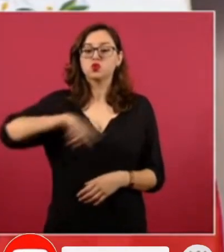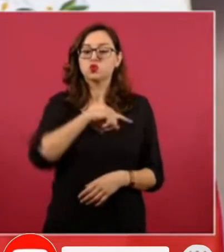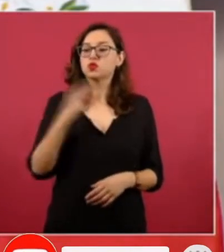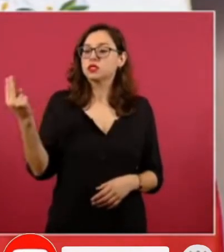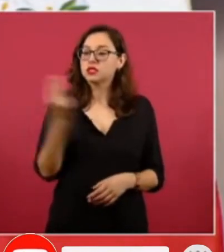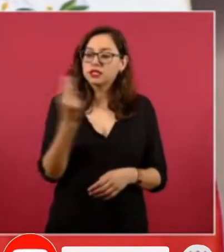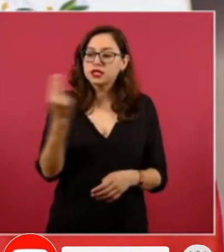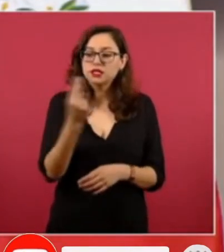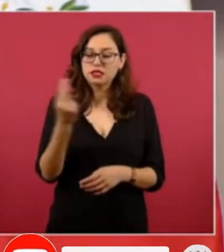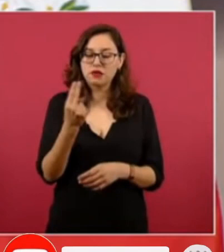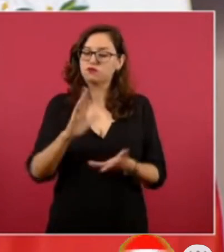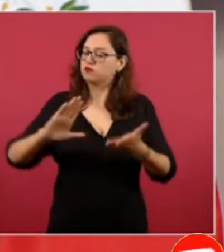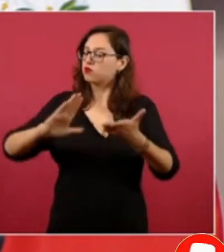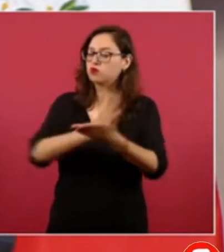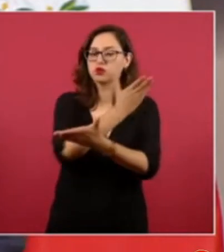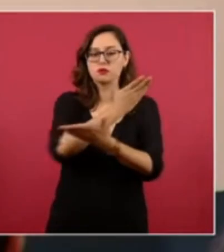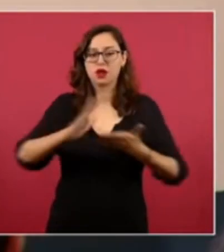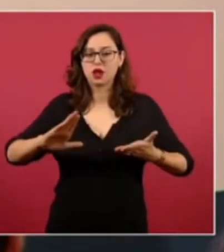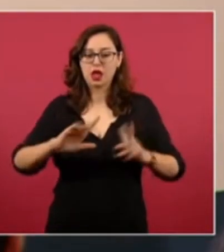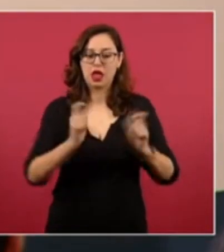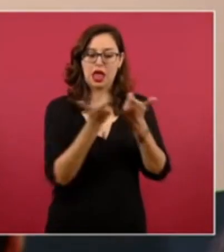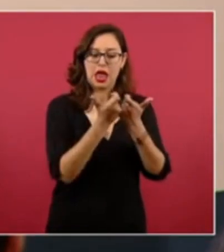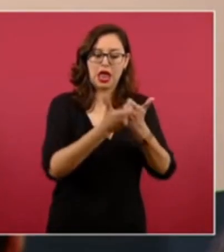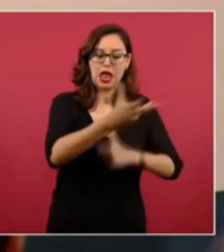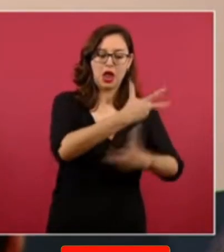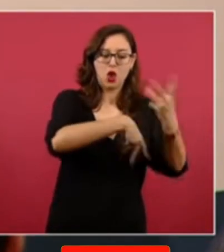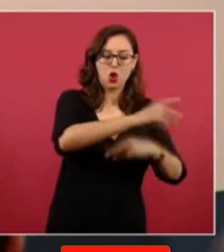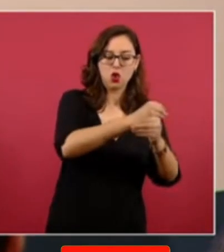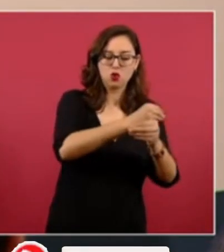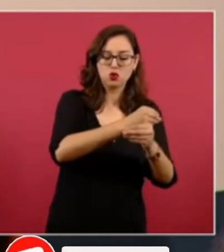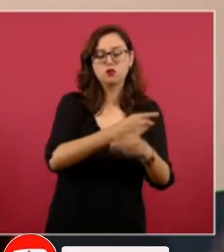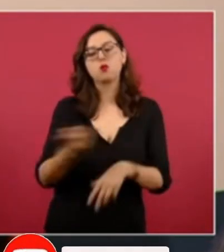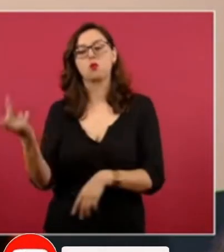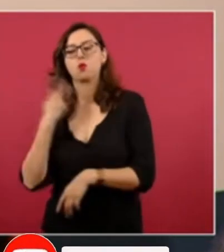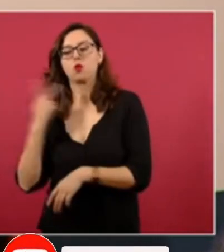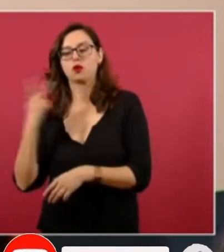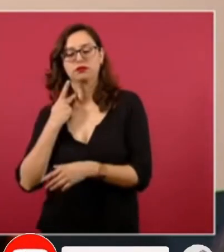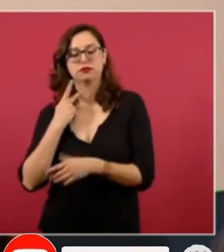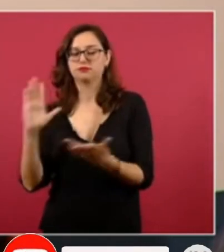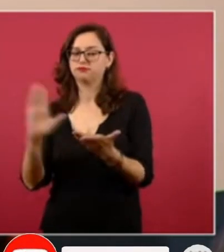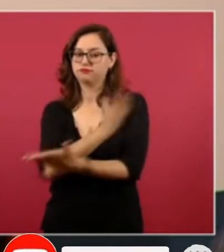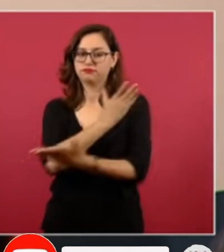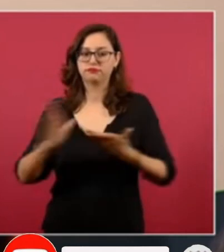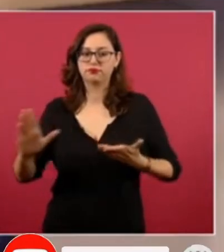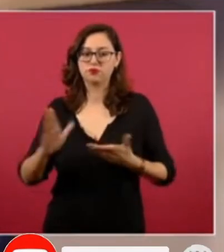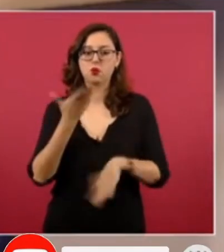separar el interés económico del interés político, que es muy importante.